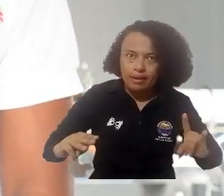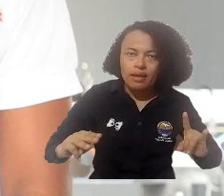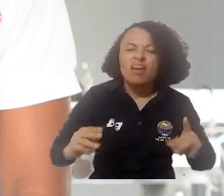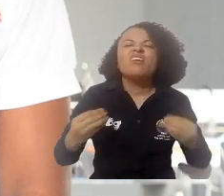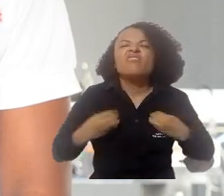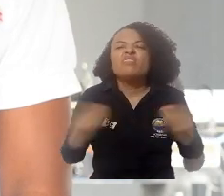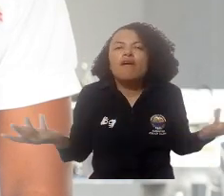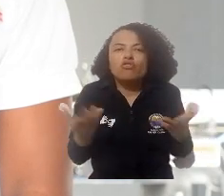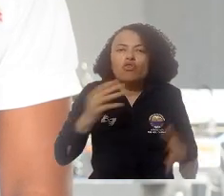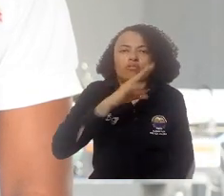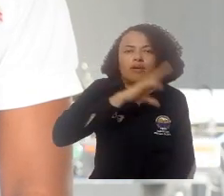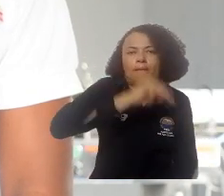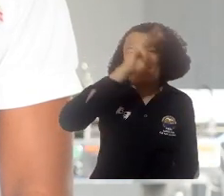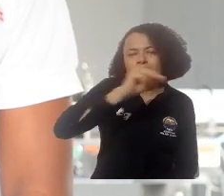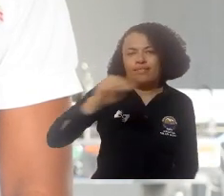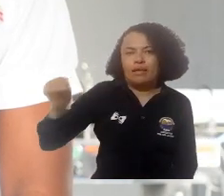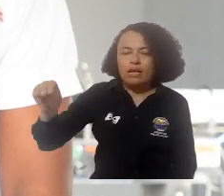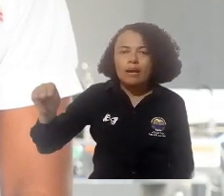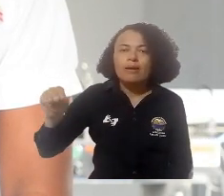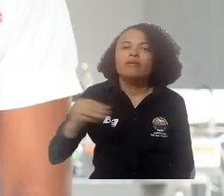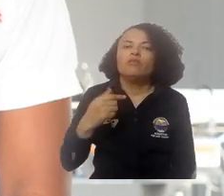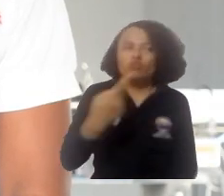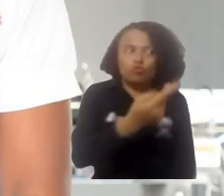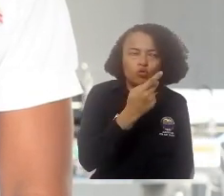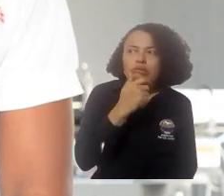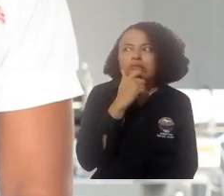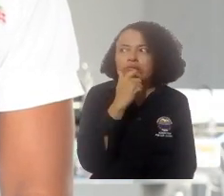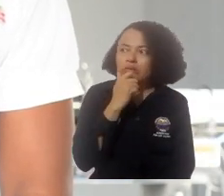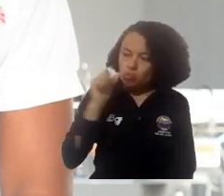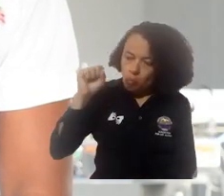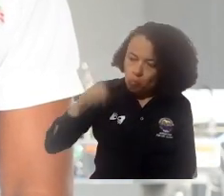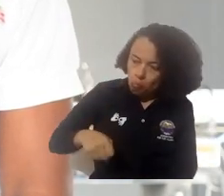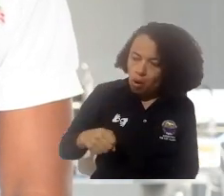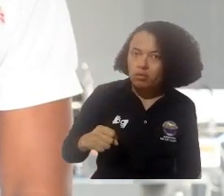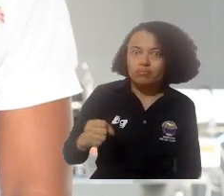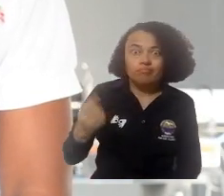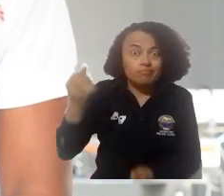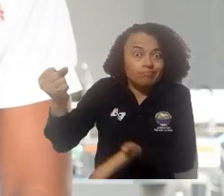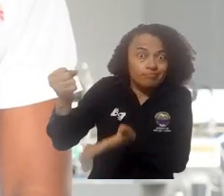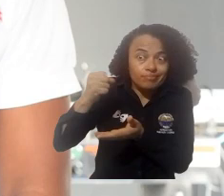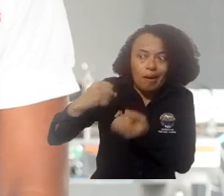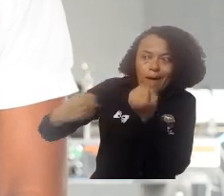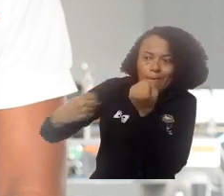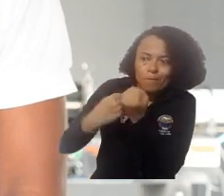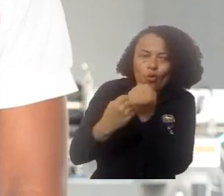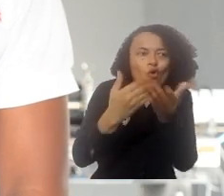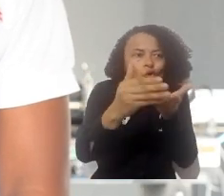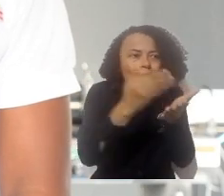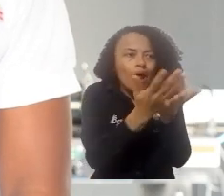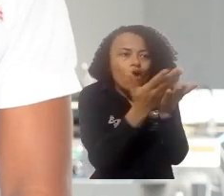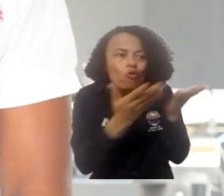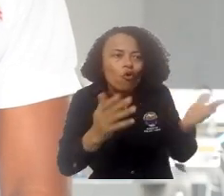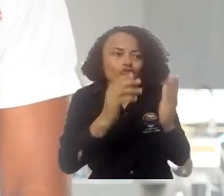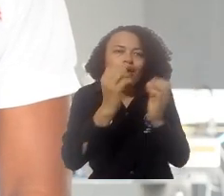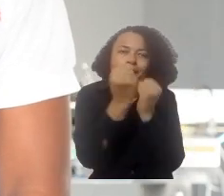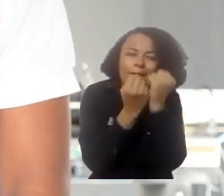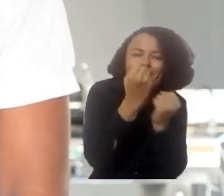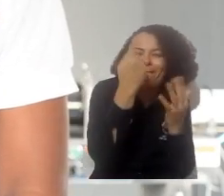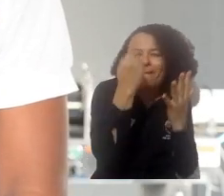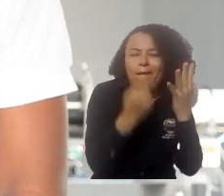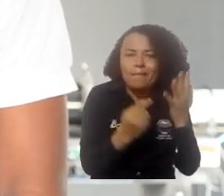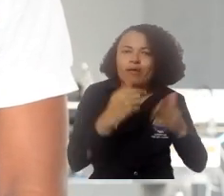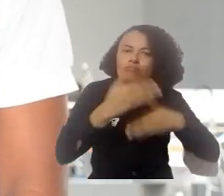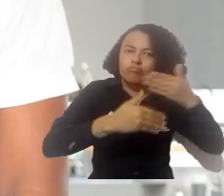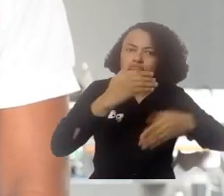acá ubicados en el departamento. Ahí vimos una oportunidad de conseguir los recursos para la maquinaria que nos